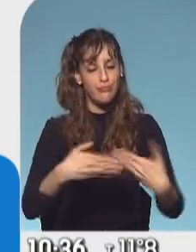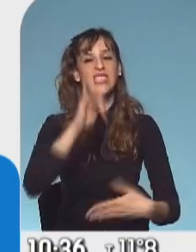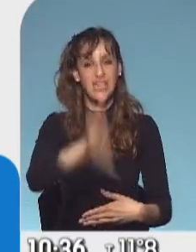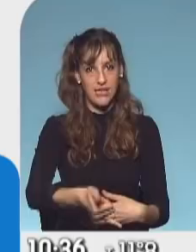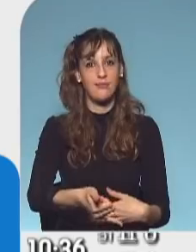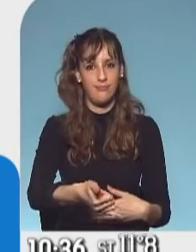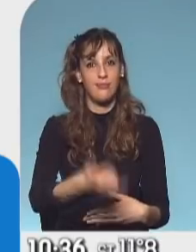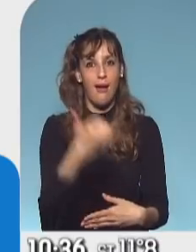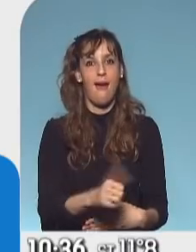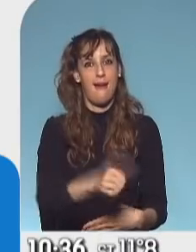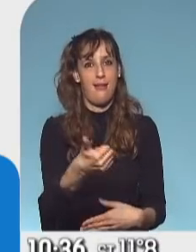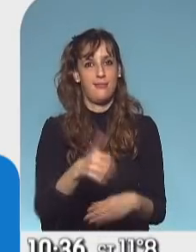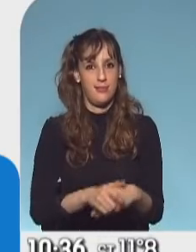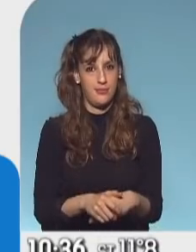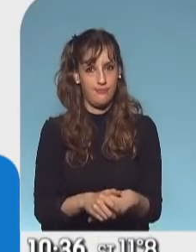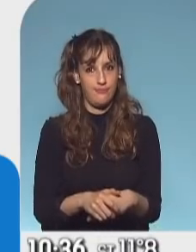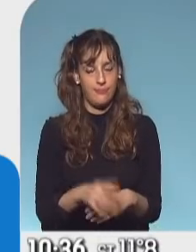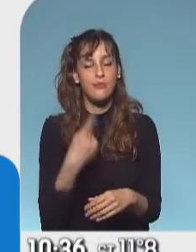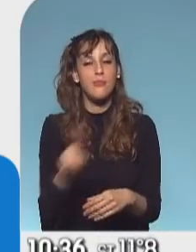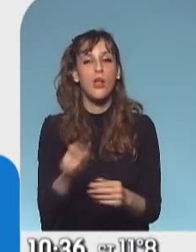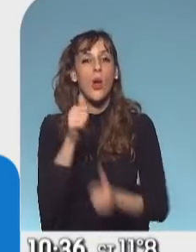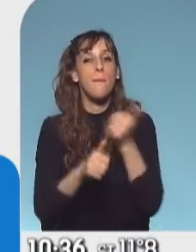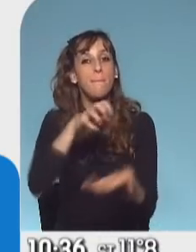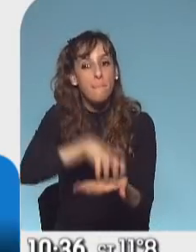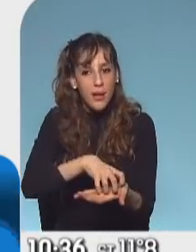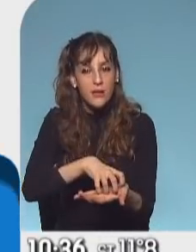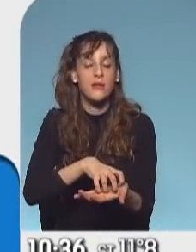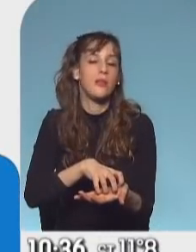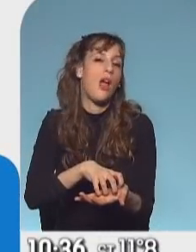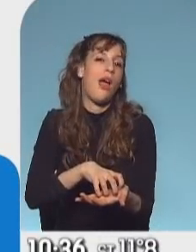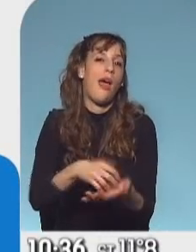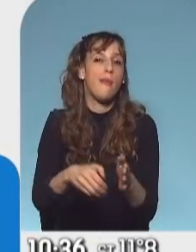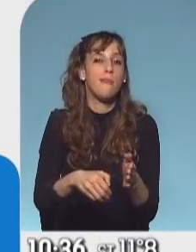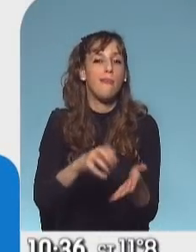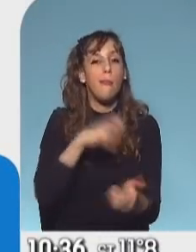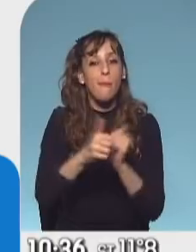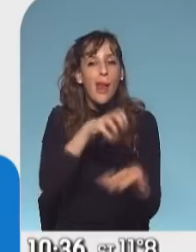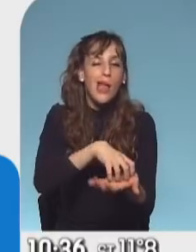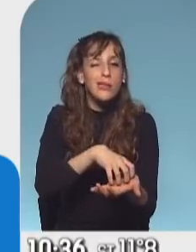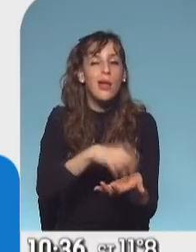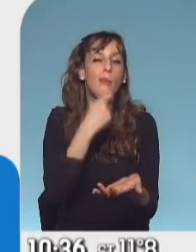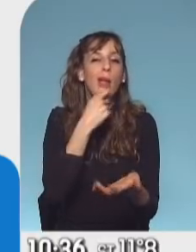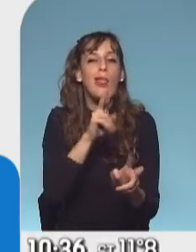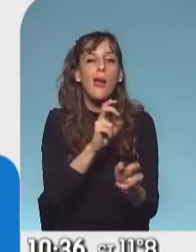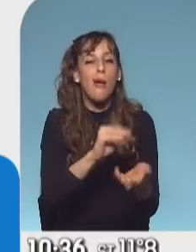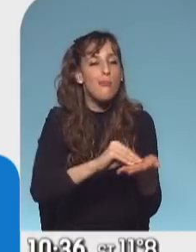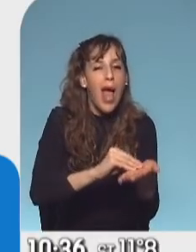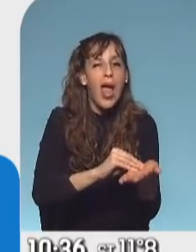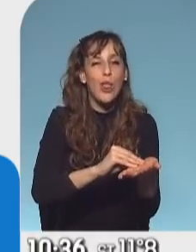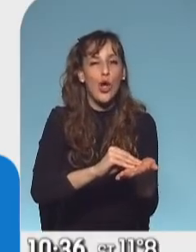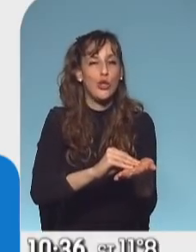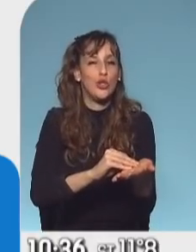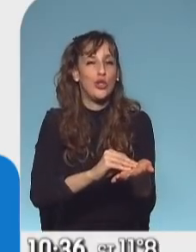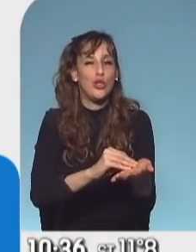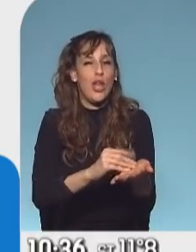activos. Ahora, cuando una empresa empieza a prestarle menos atención a eso,